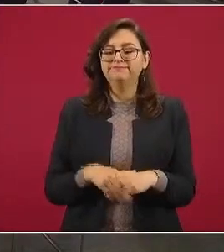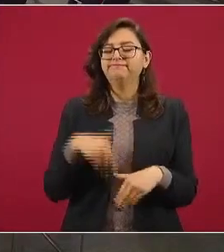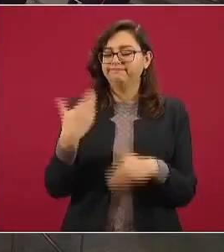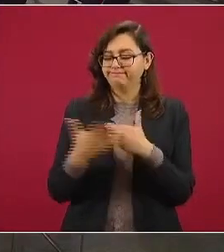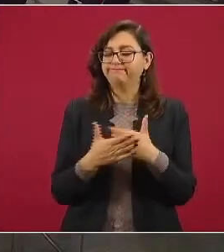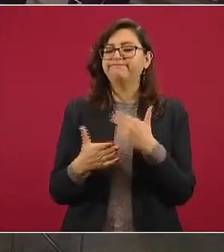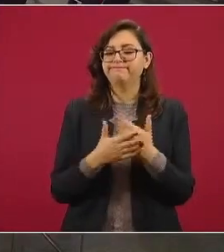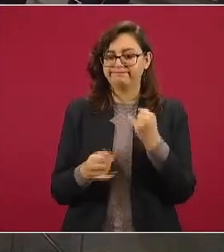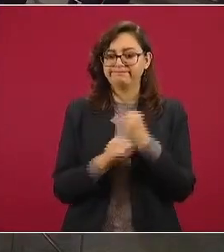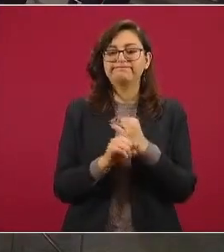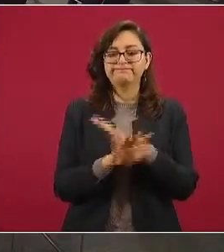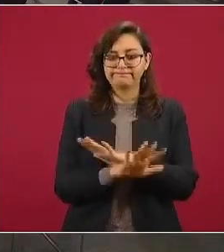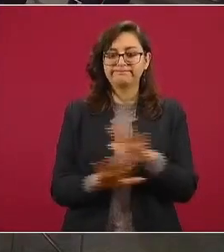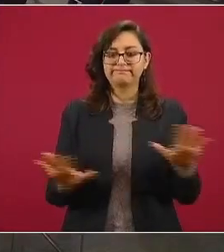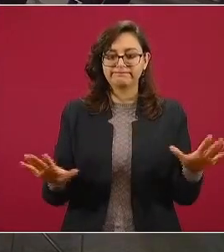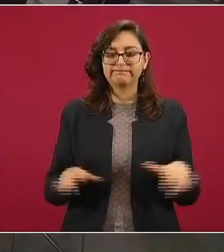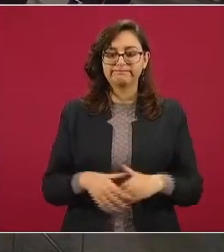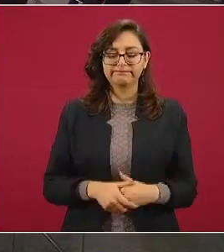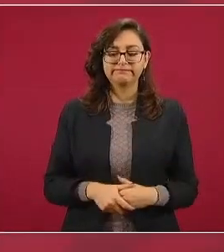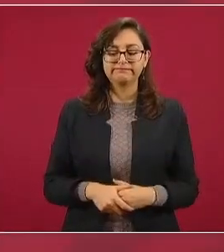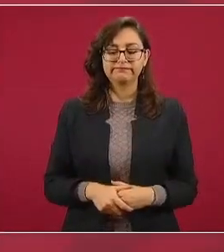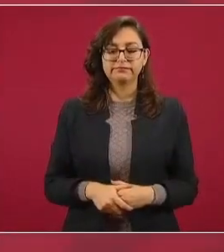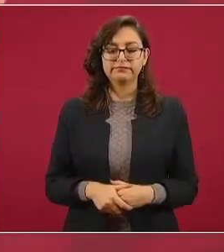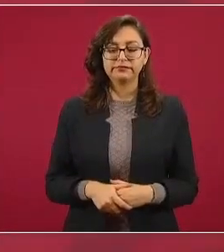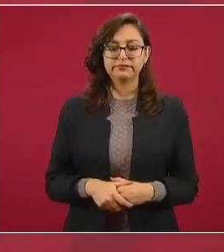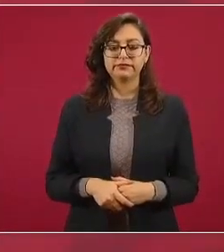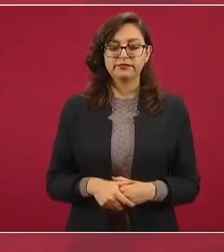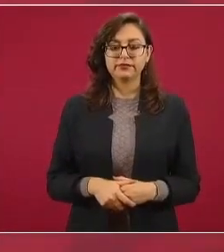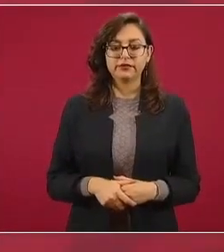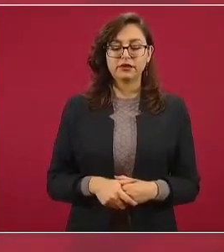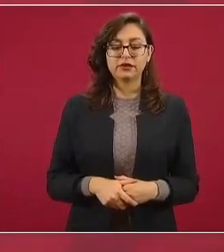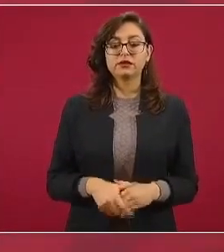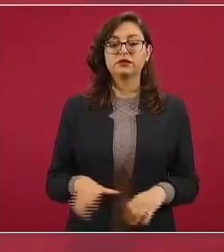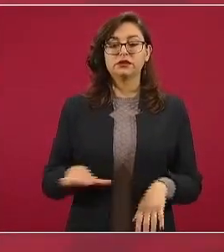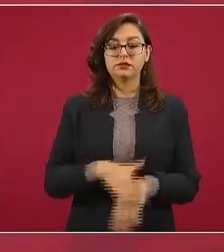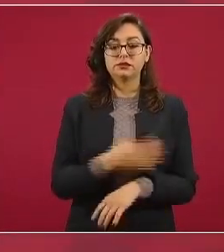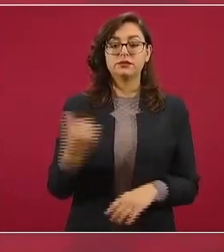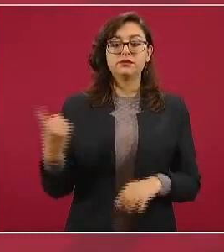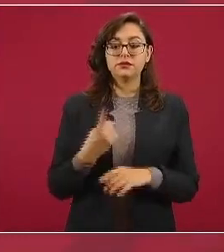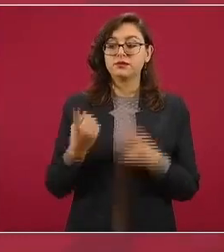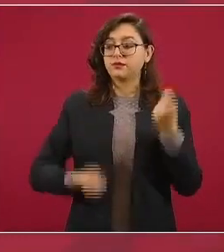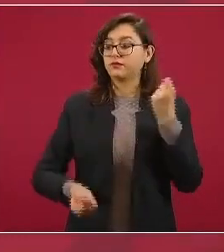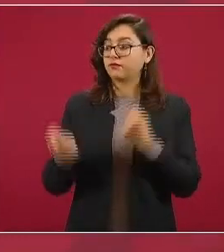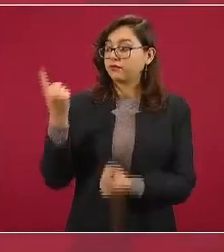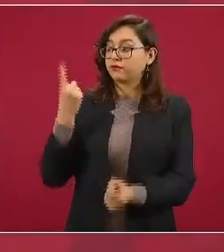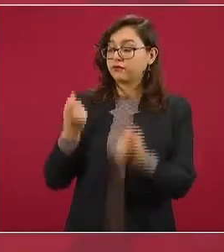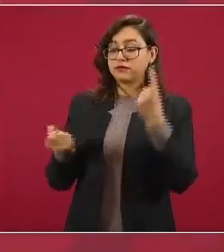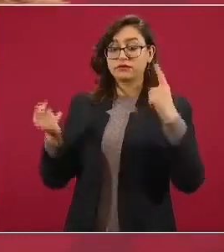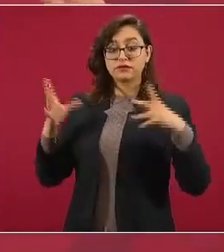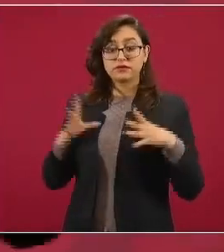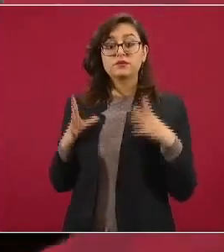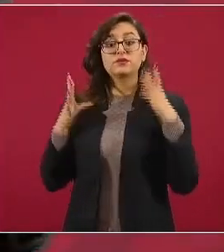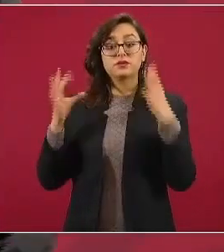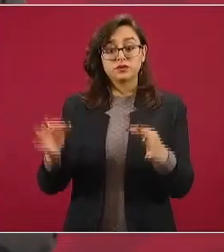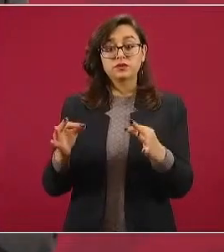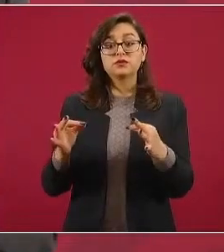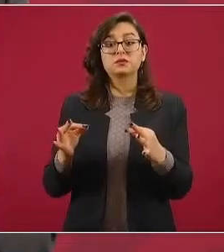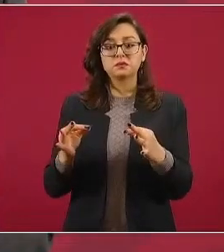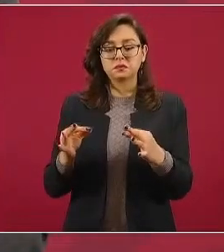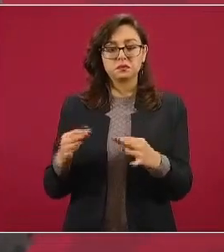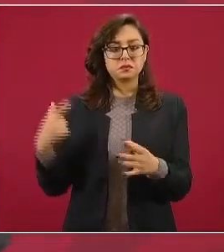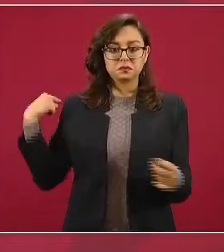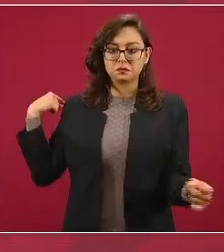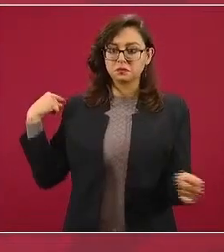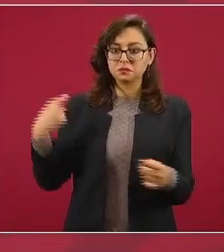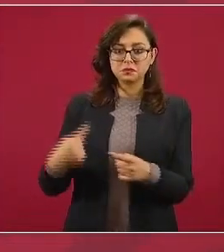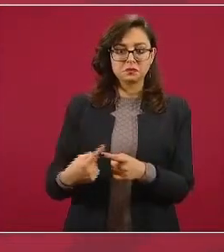informe posterior, porque hay fundaciones que se han hecho cargo durante todo